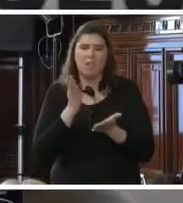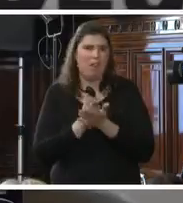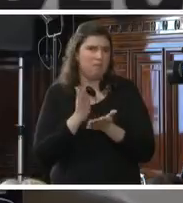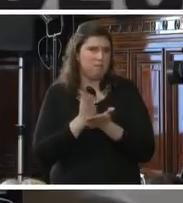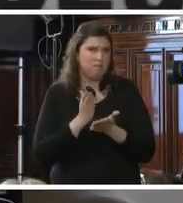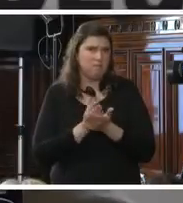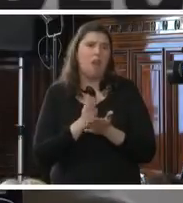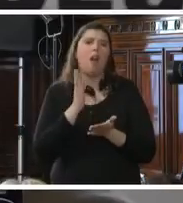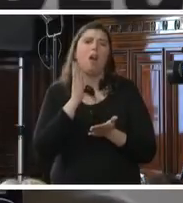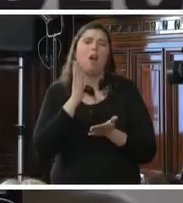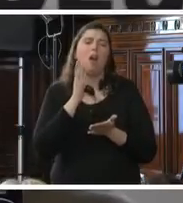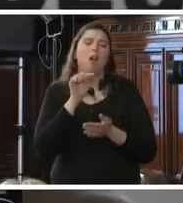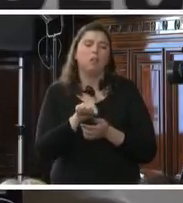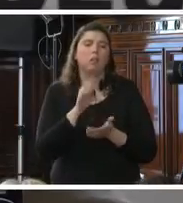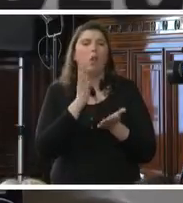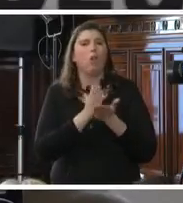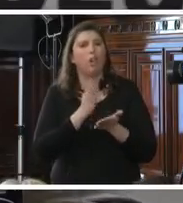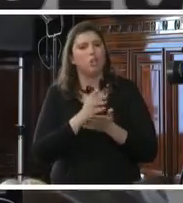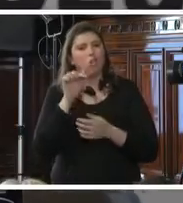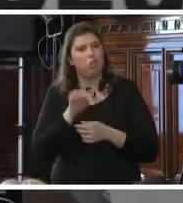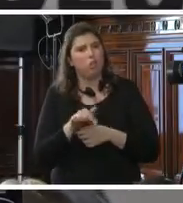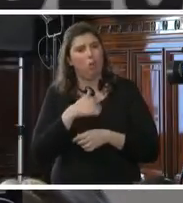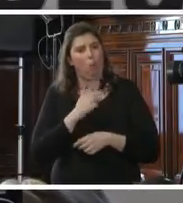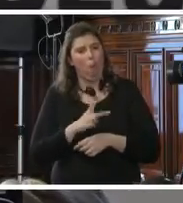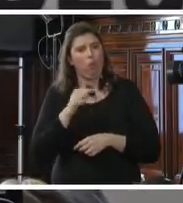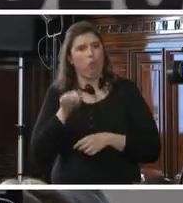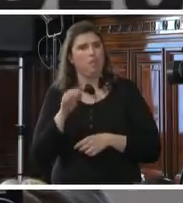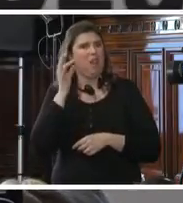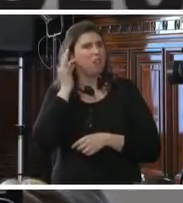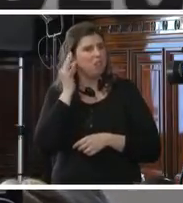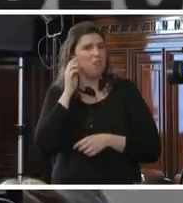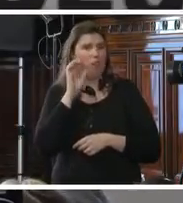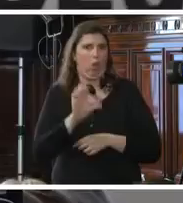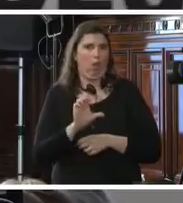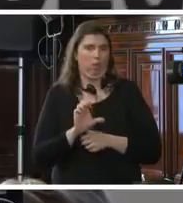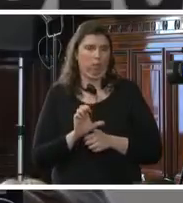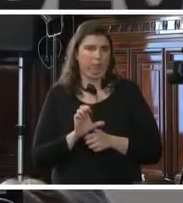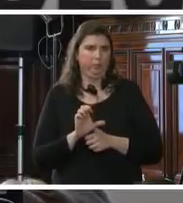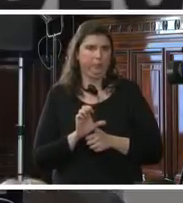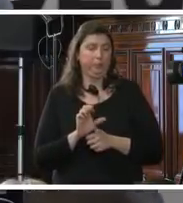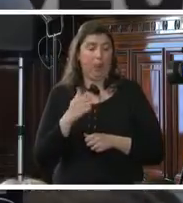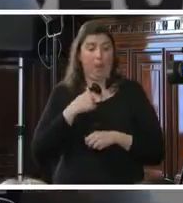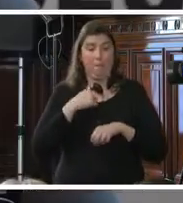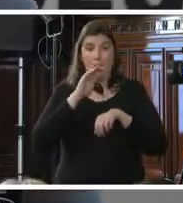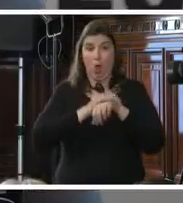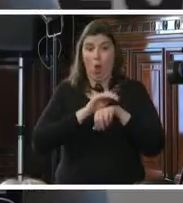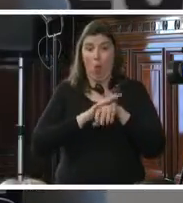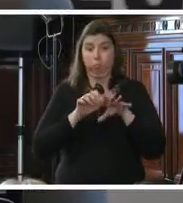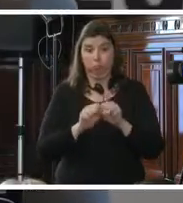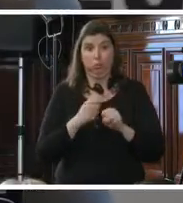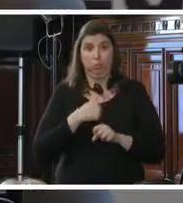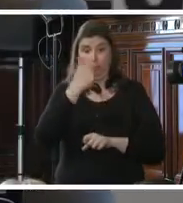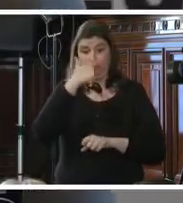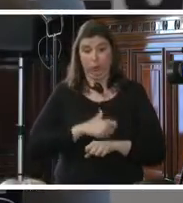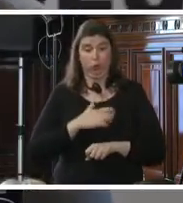de los derechos de la niña afectada. Mi compromiso personal